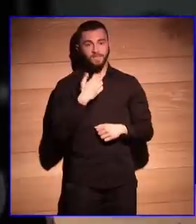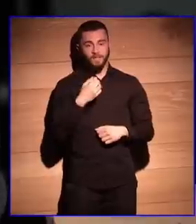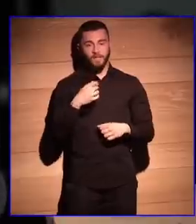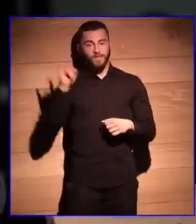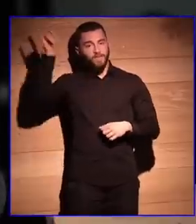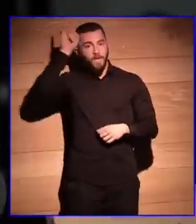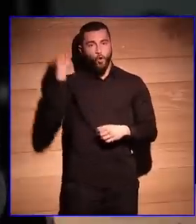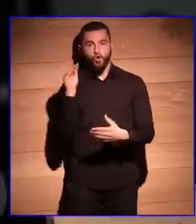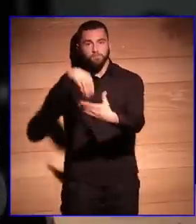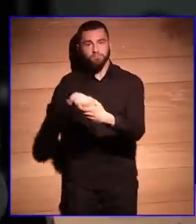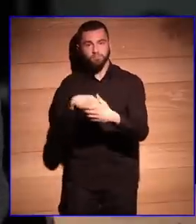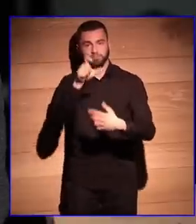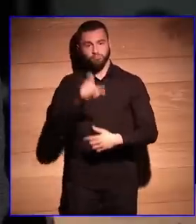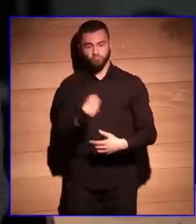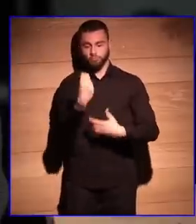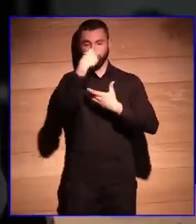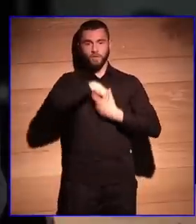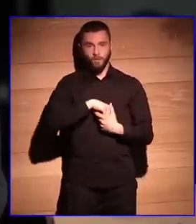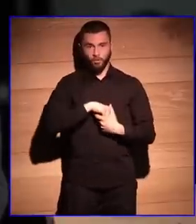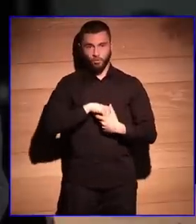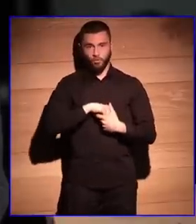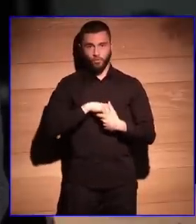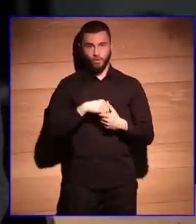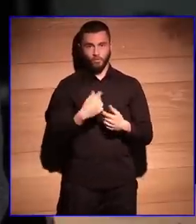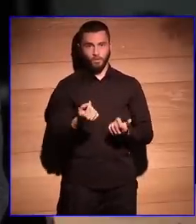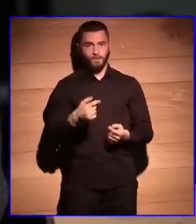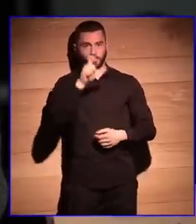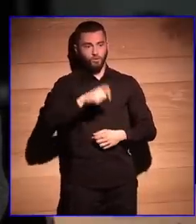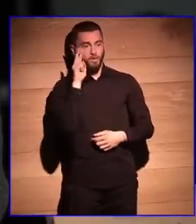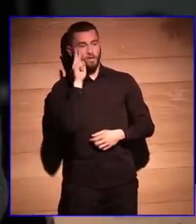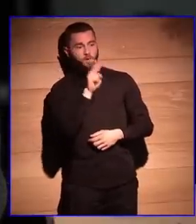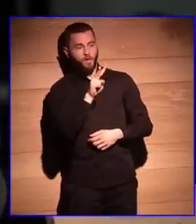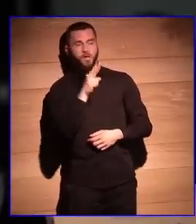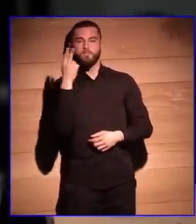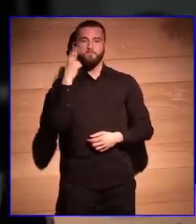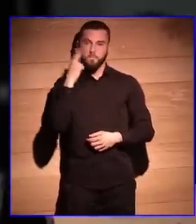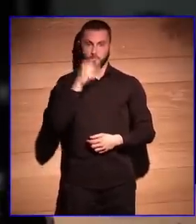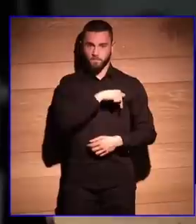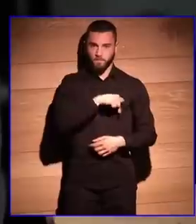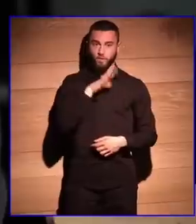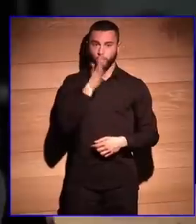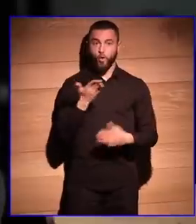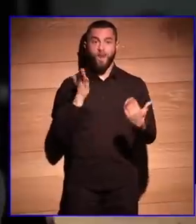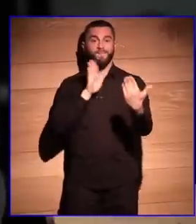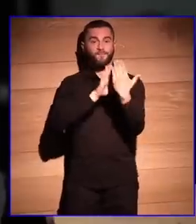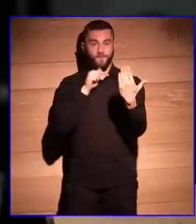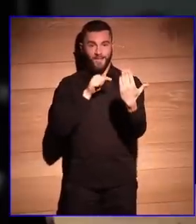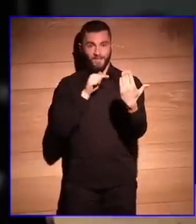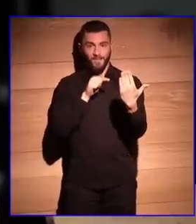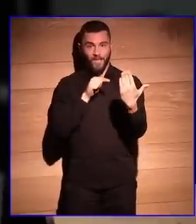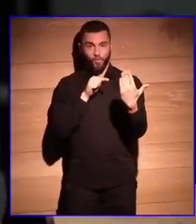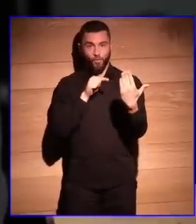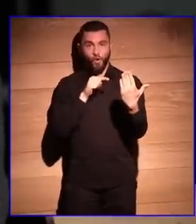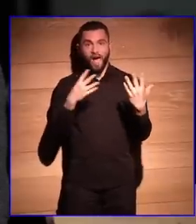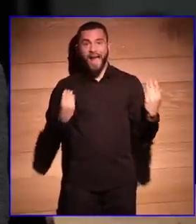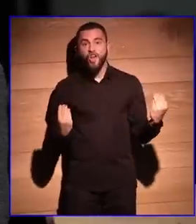este momento de disociación en el espectador que resulta tan aterrador, porque se está enfrentando a lo